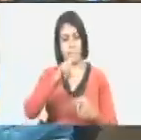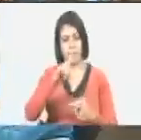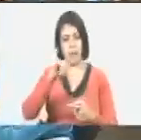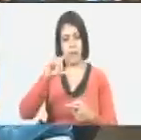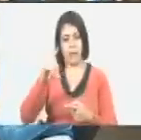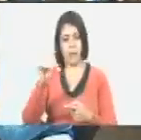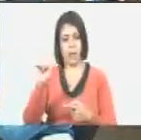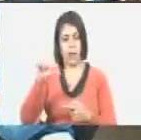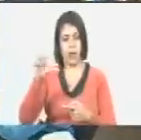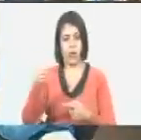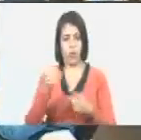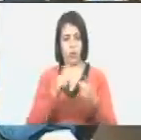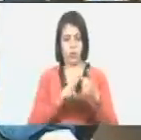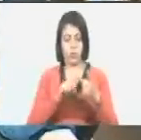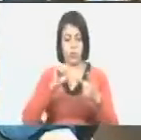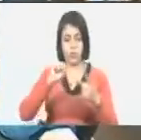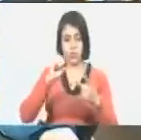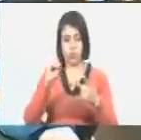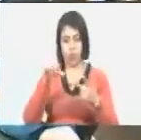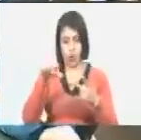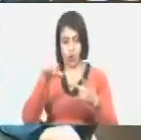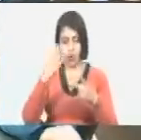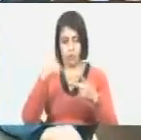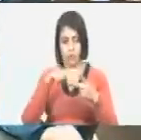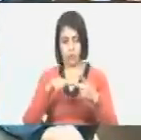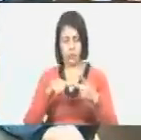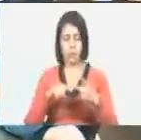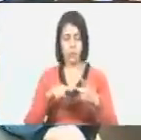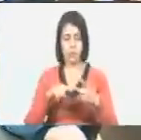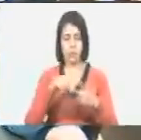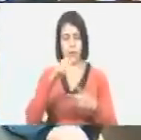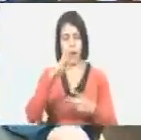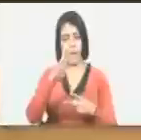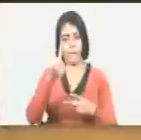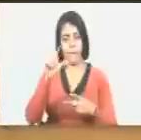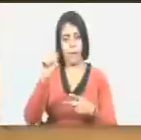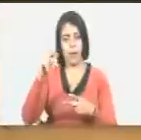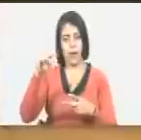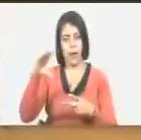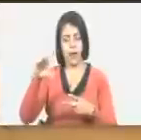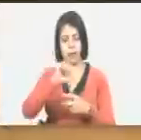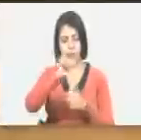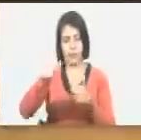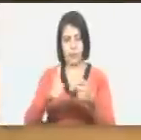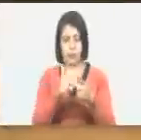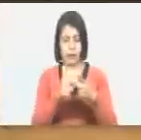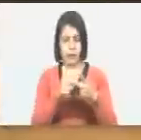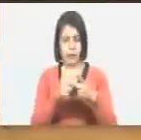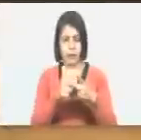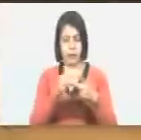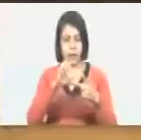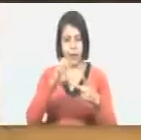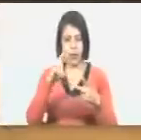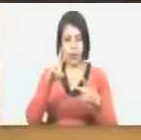Bolívar, suplente Sol Elena Muset. Blanca Ecaut, suplente